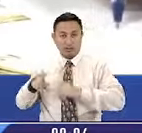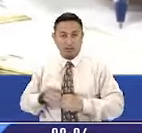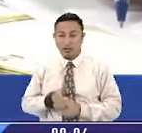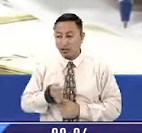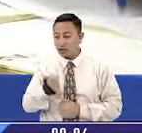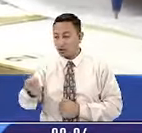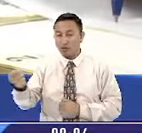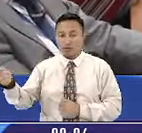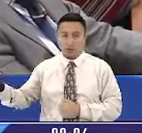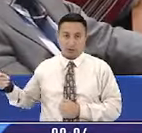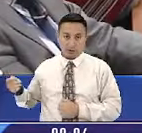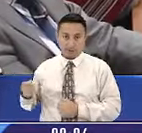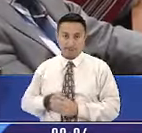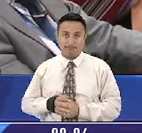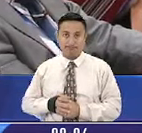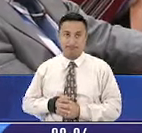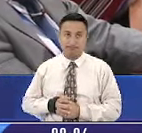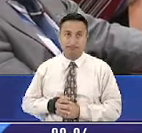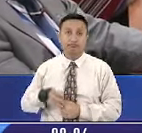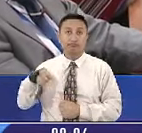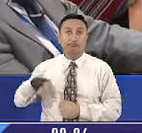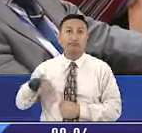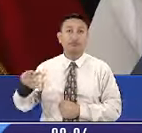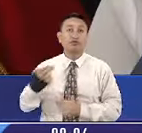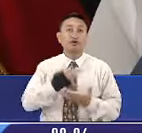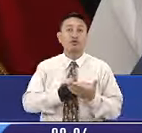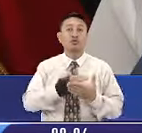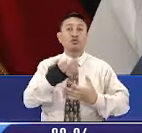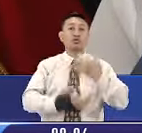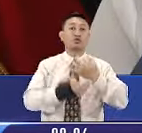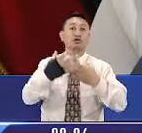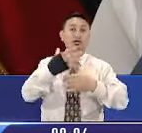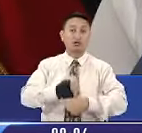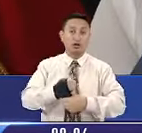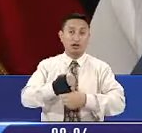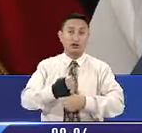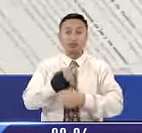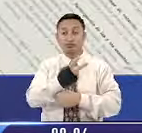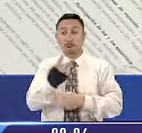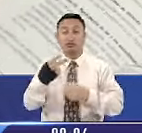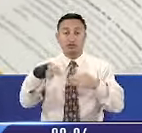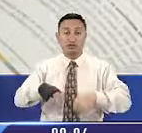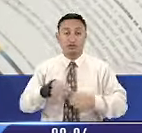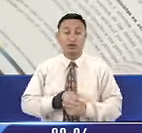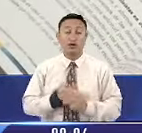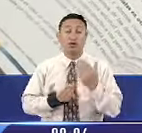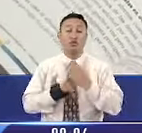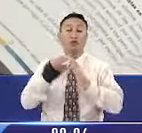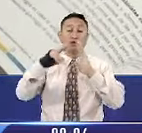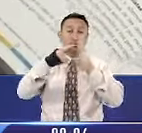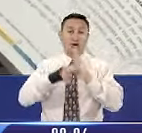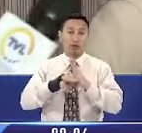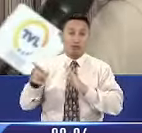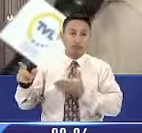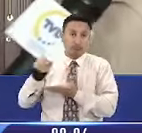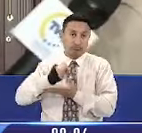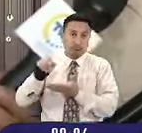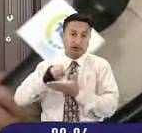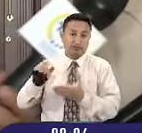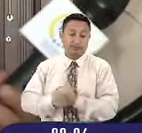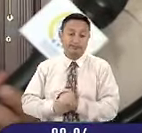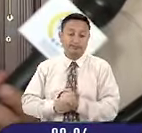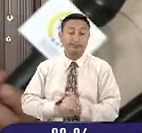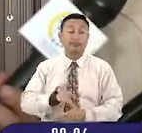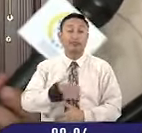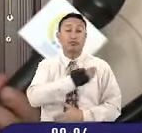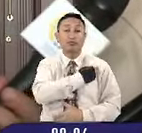diversas comisiones. Y se prevé que las mesas de justicia y seguridad se hagan cargo de la nueva normativa. El presidente